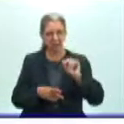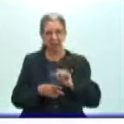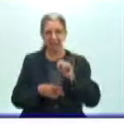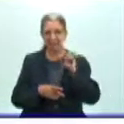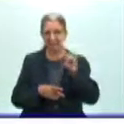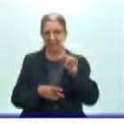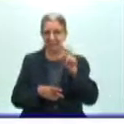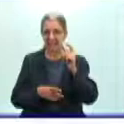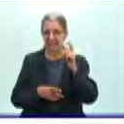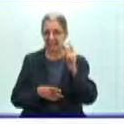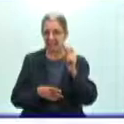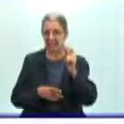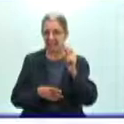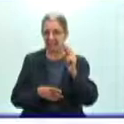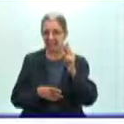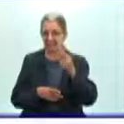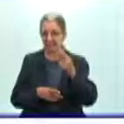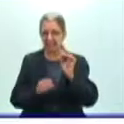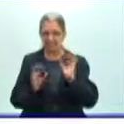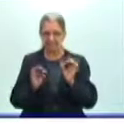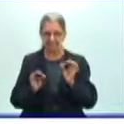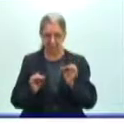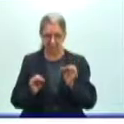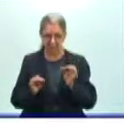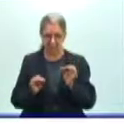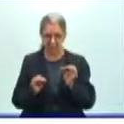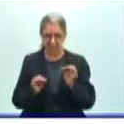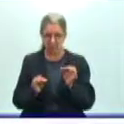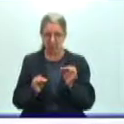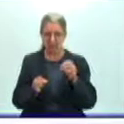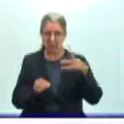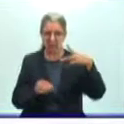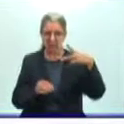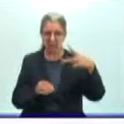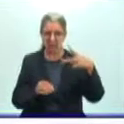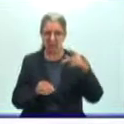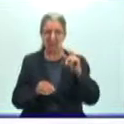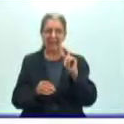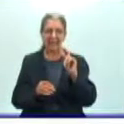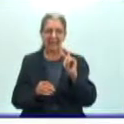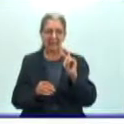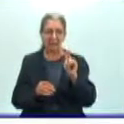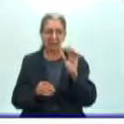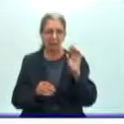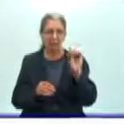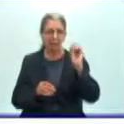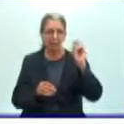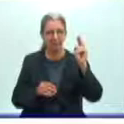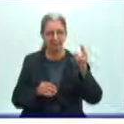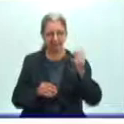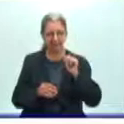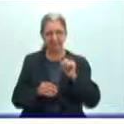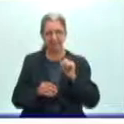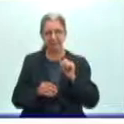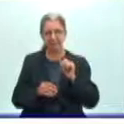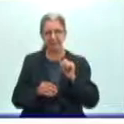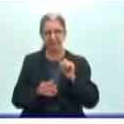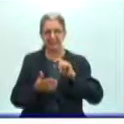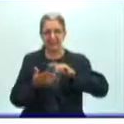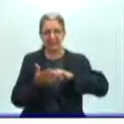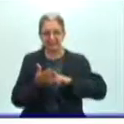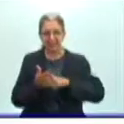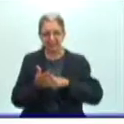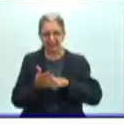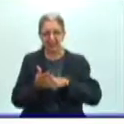porque conoces que es la misma que la del ángulo TOP, que es un ángulo central e igual